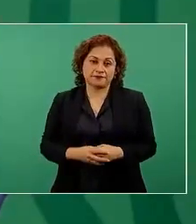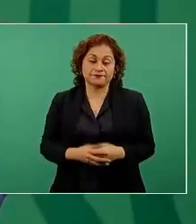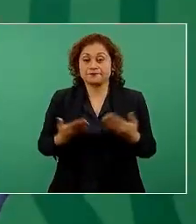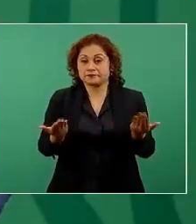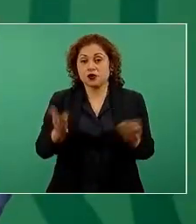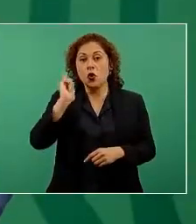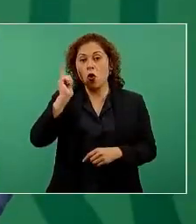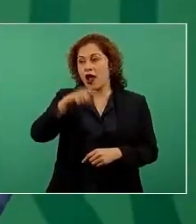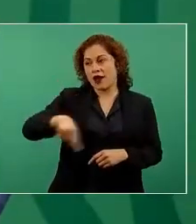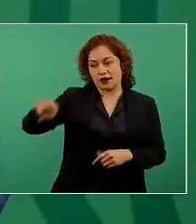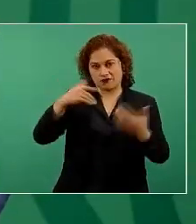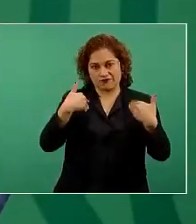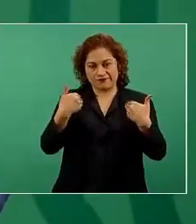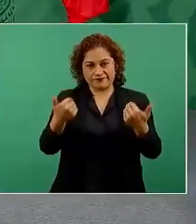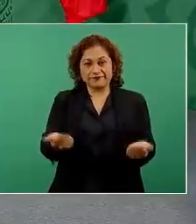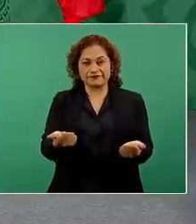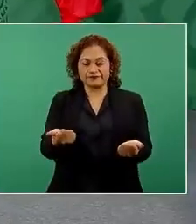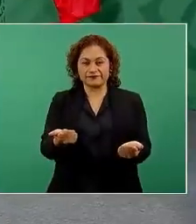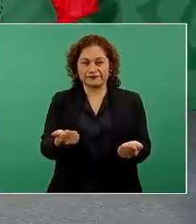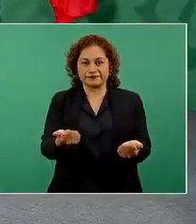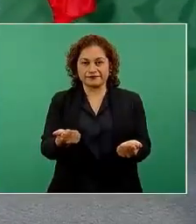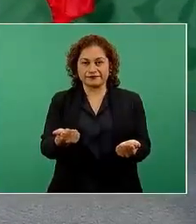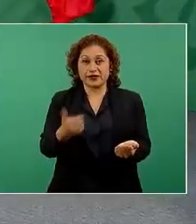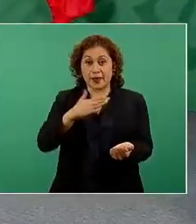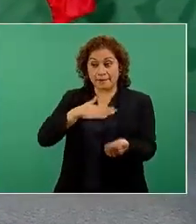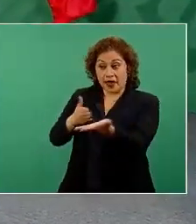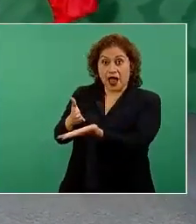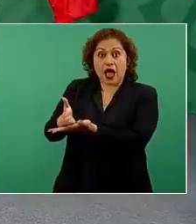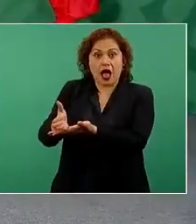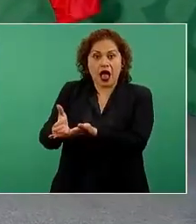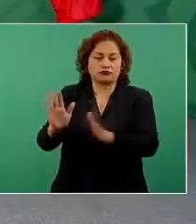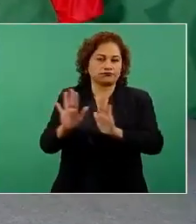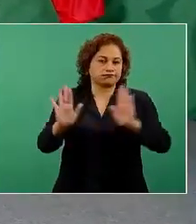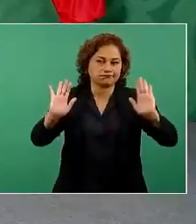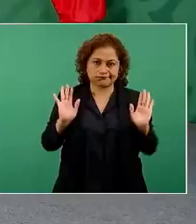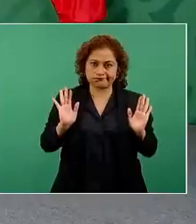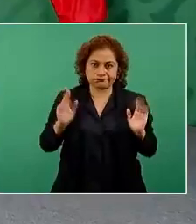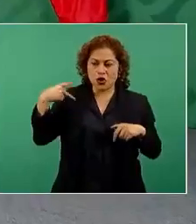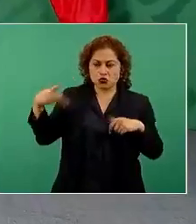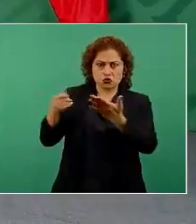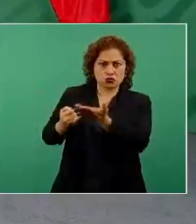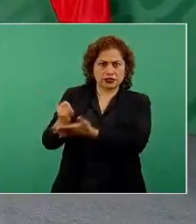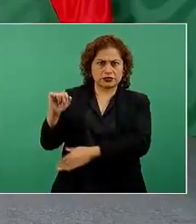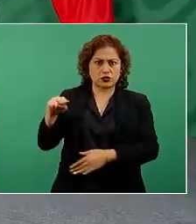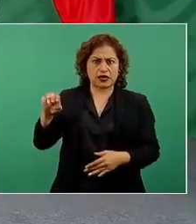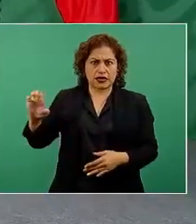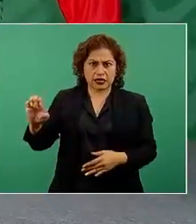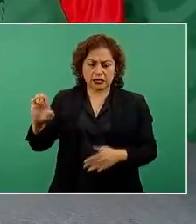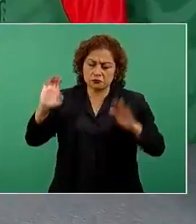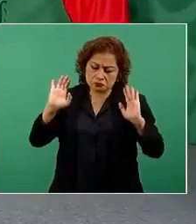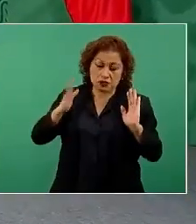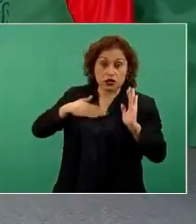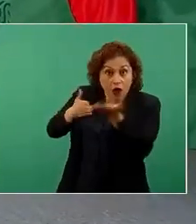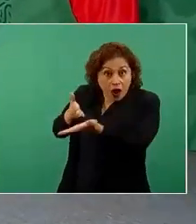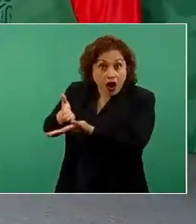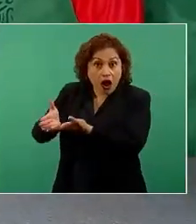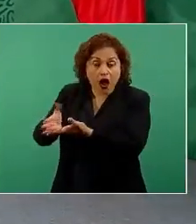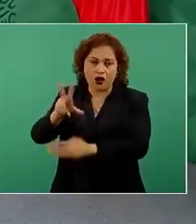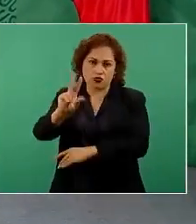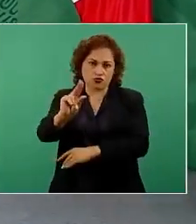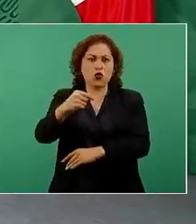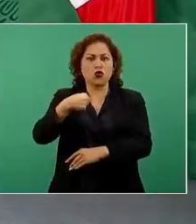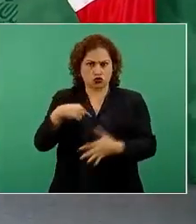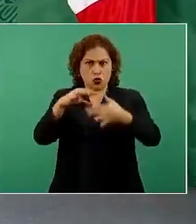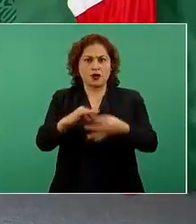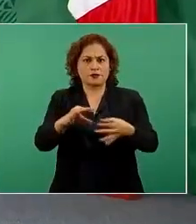que no es una intromisión de una decisión del INE. Es que yo fui víctima de